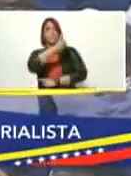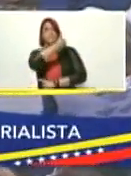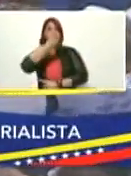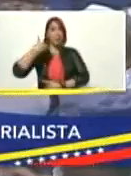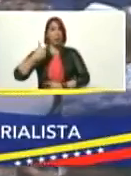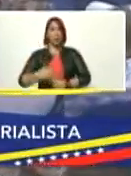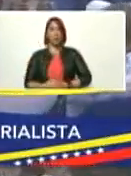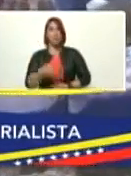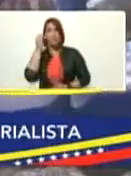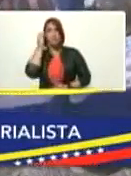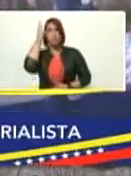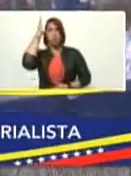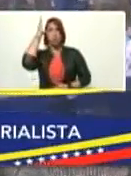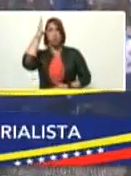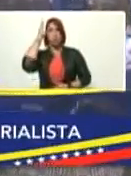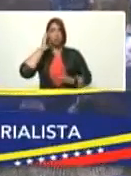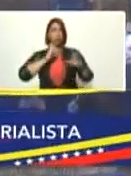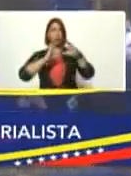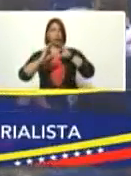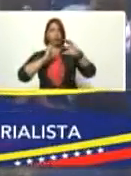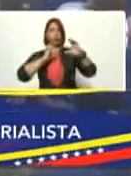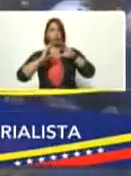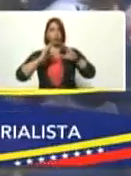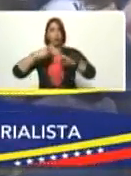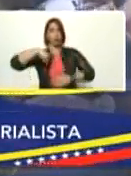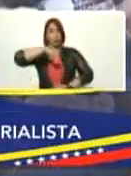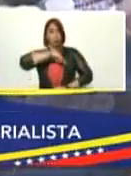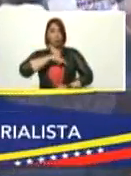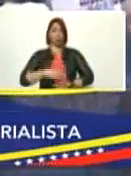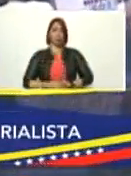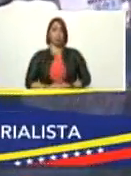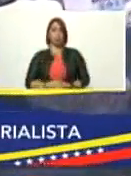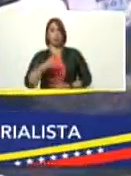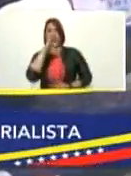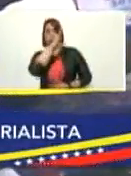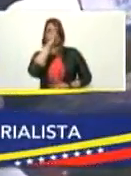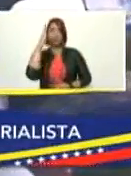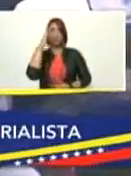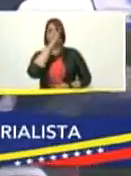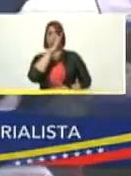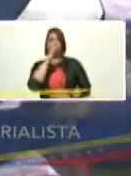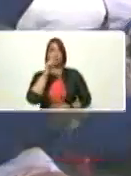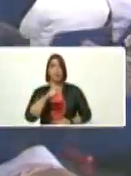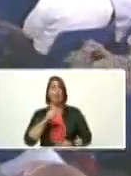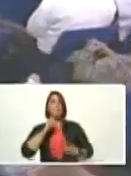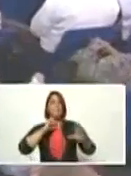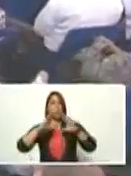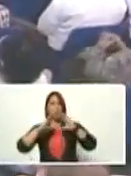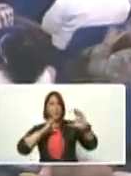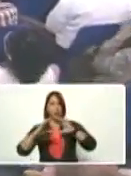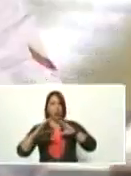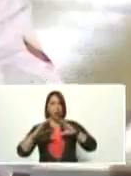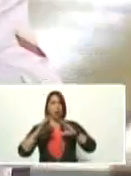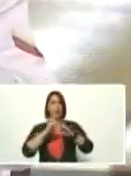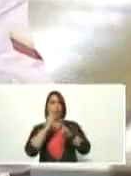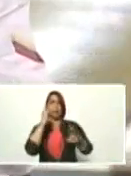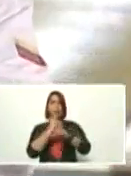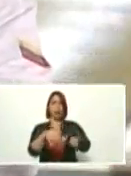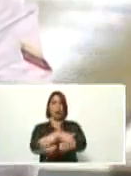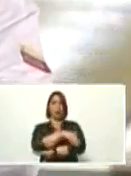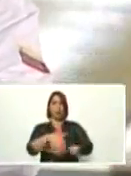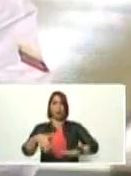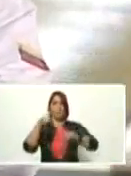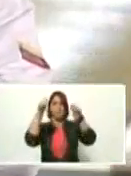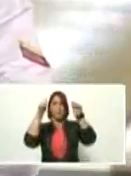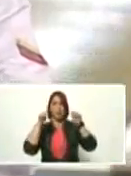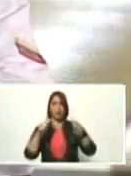las capacidades comunicacionales nuestras en medios, redes, calles y paredes.